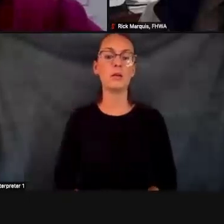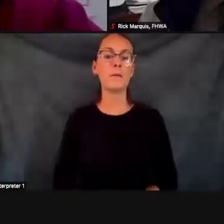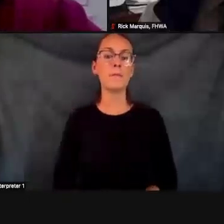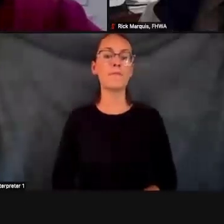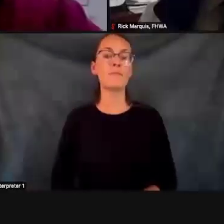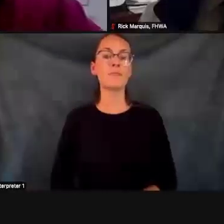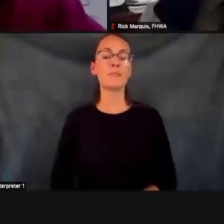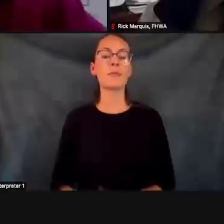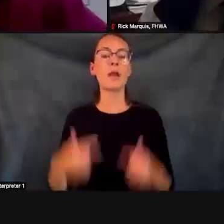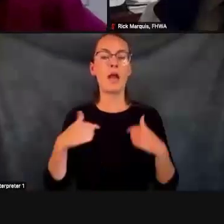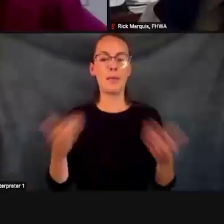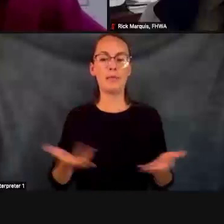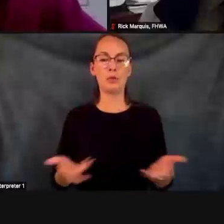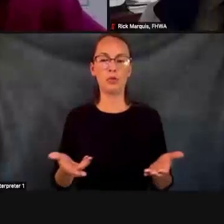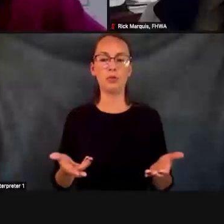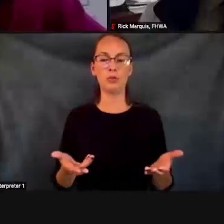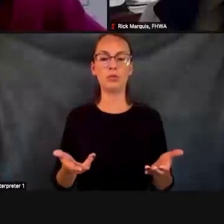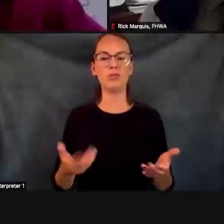Atlas.